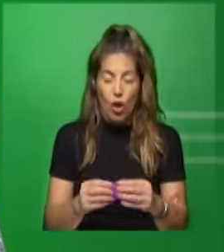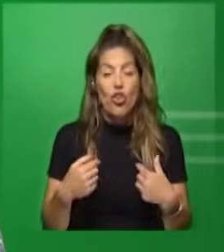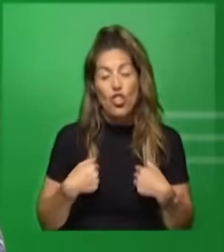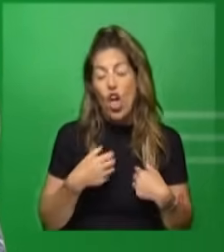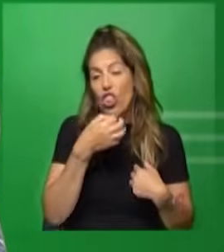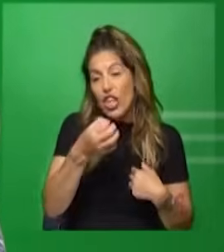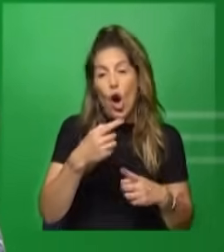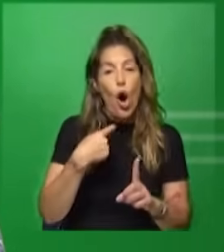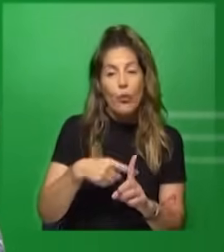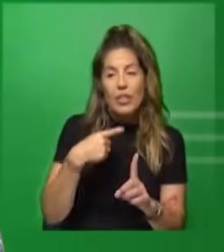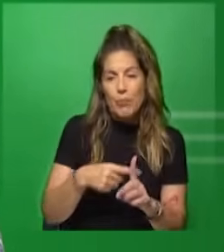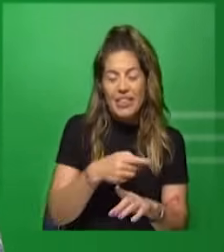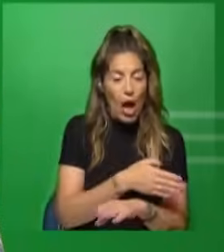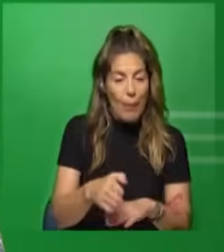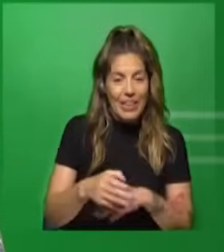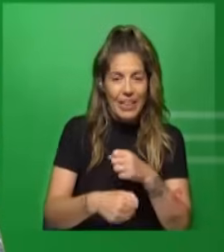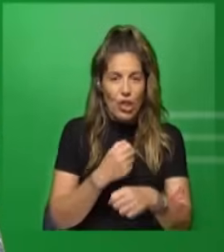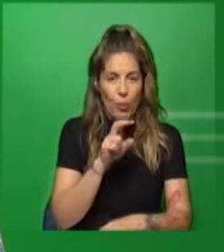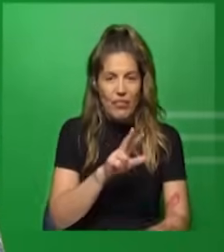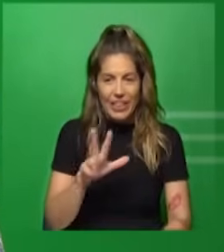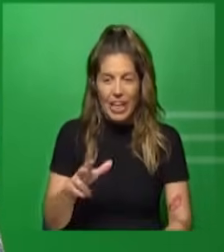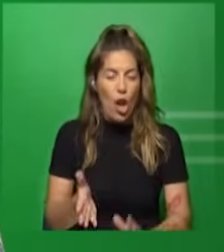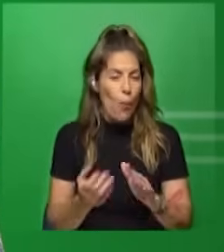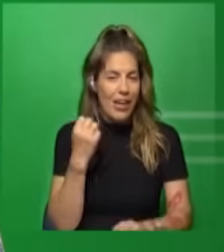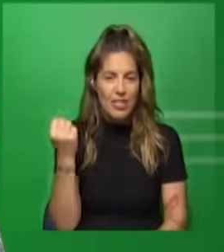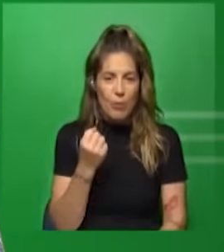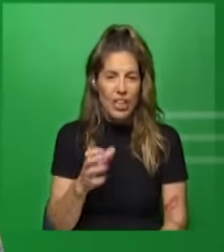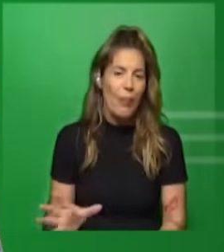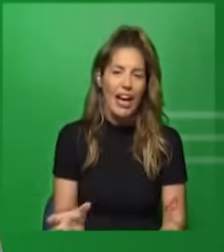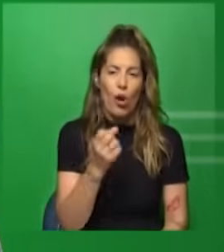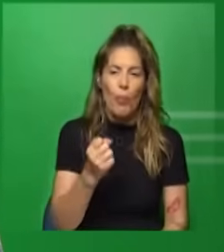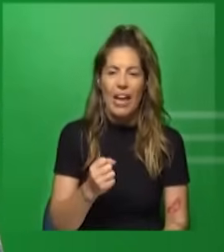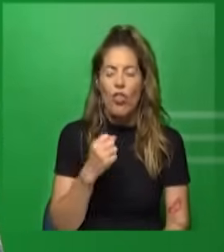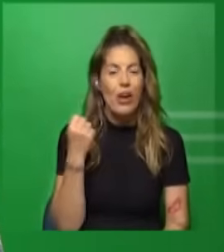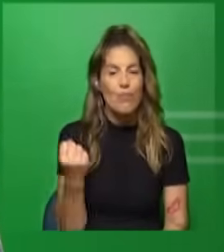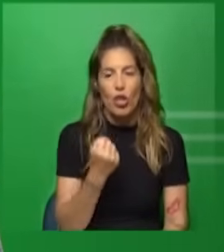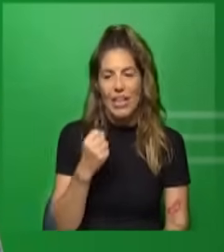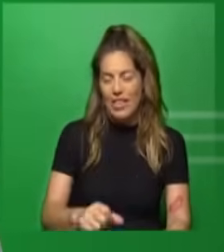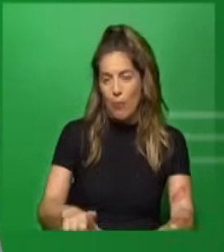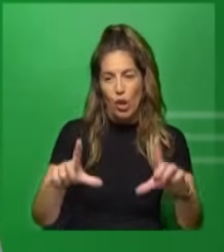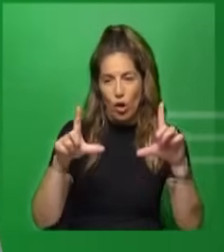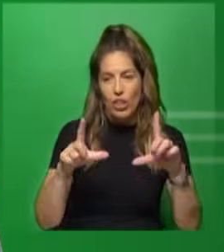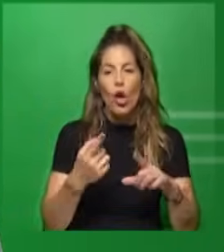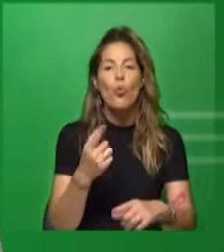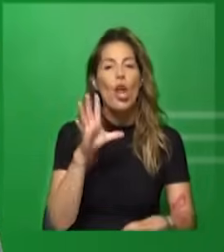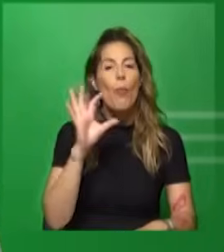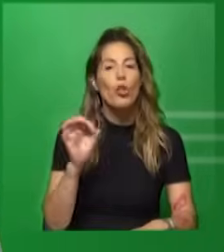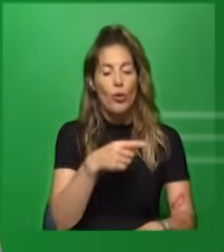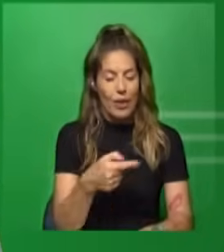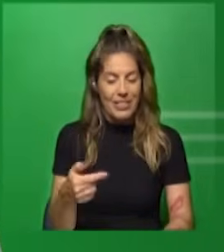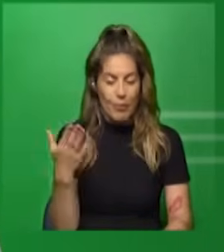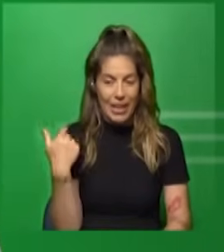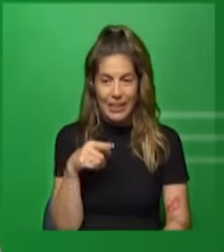optimista. A partir del 2023, lo más importante es haber recuperado protagonismo. En una oportunidad que tuvimos hace una semana,